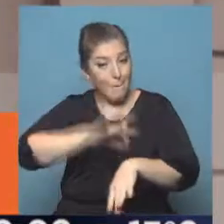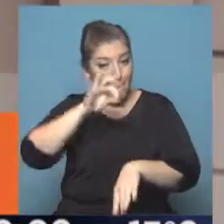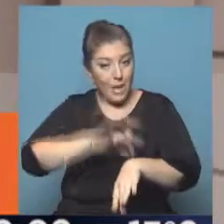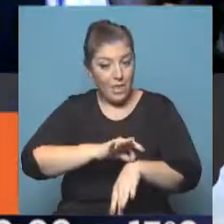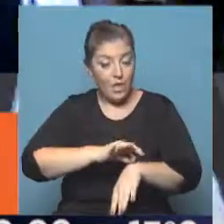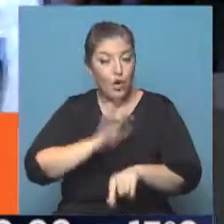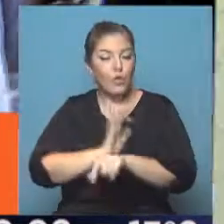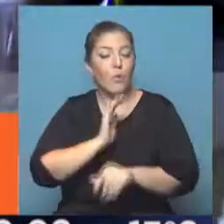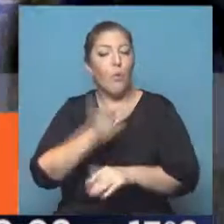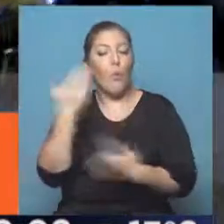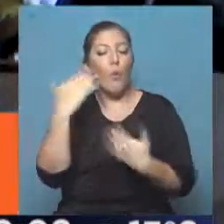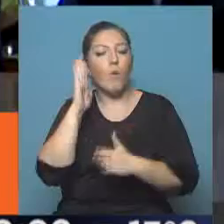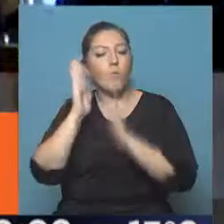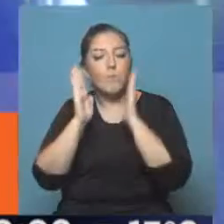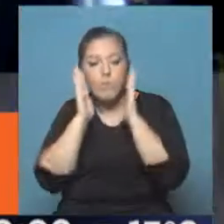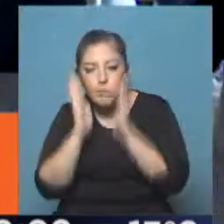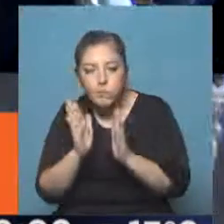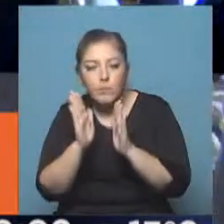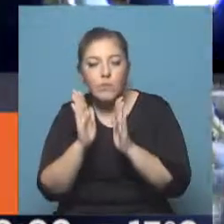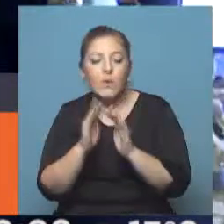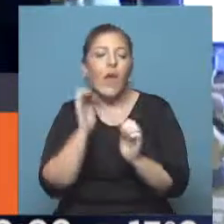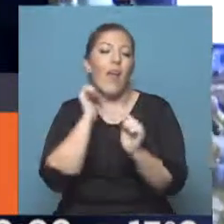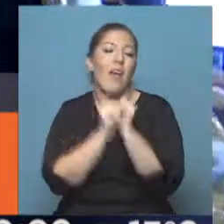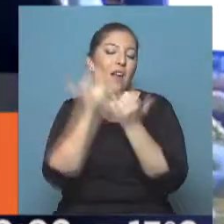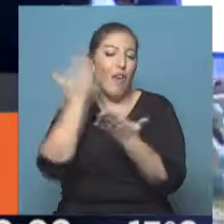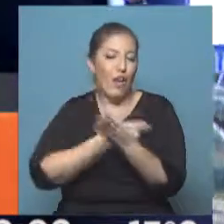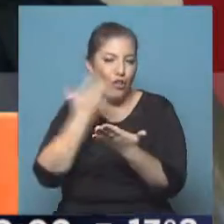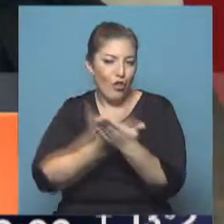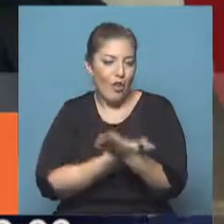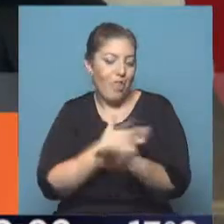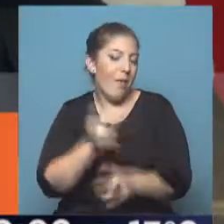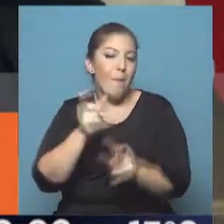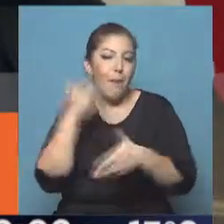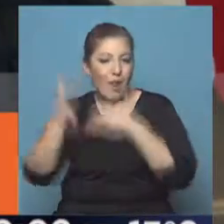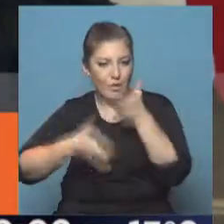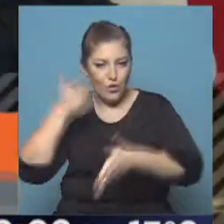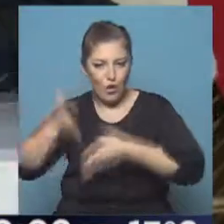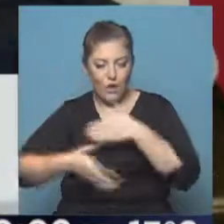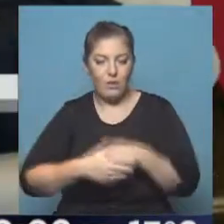un seguimiento pormenorizado de los historiales de sus pacientes